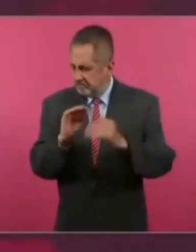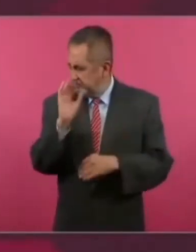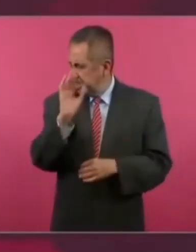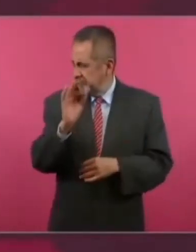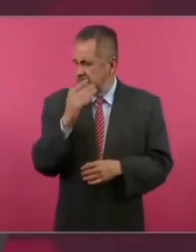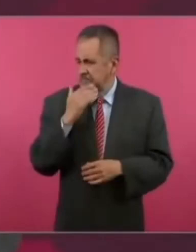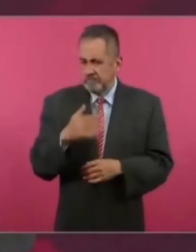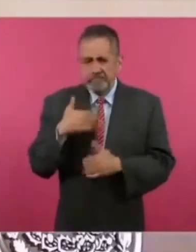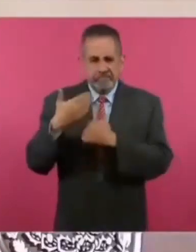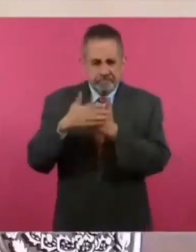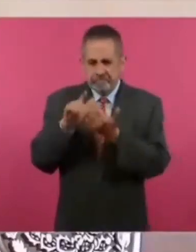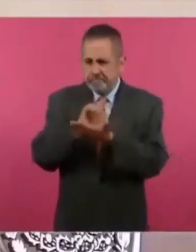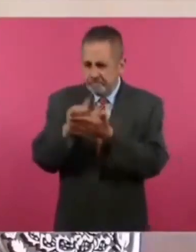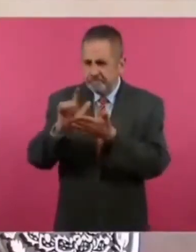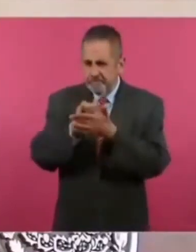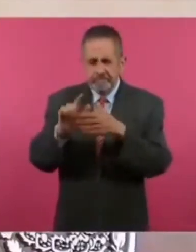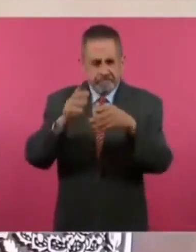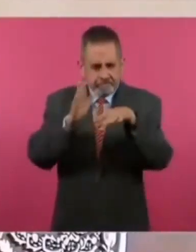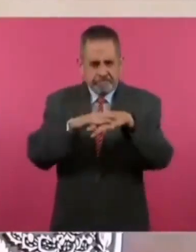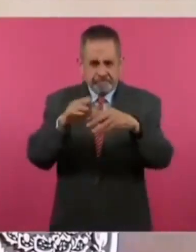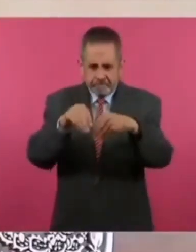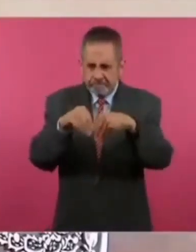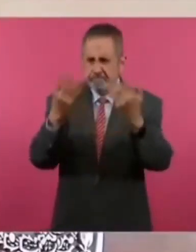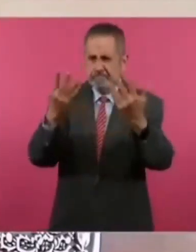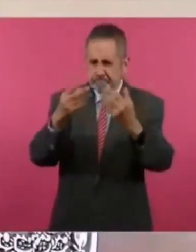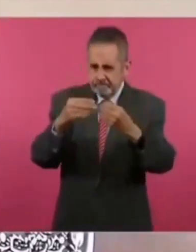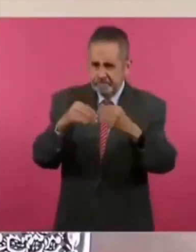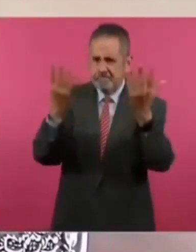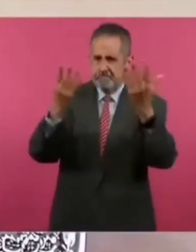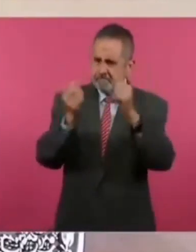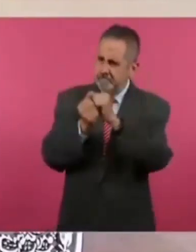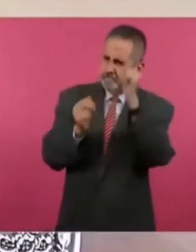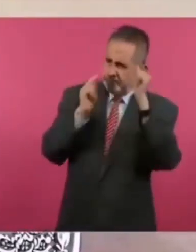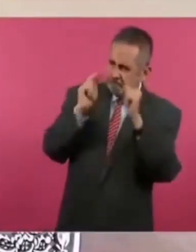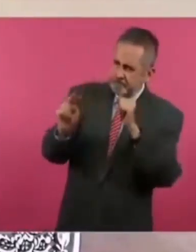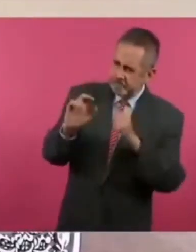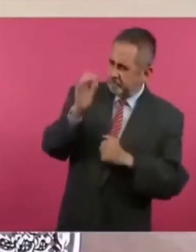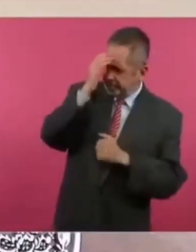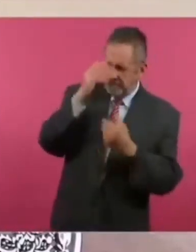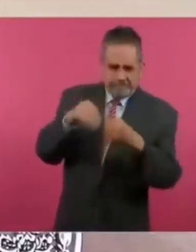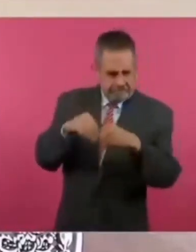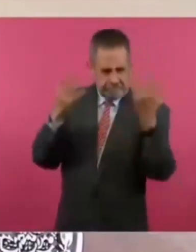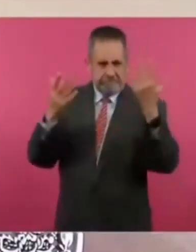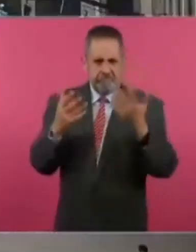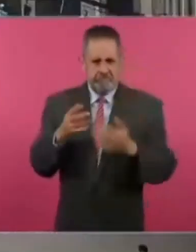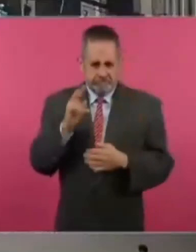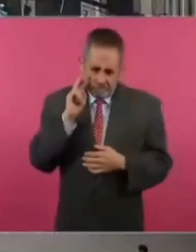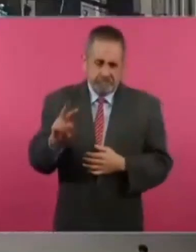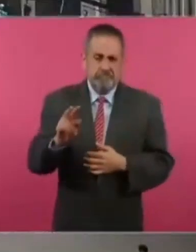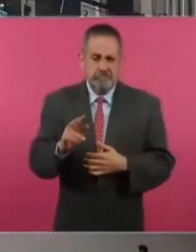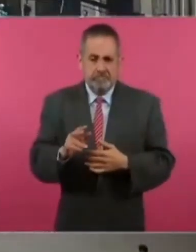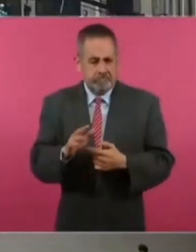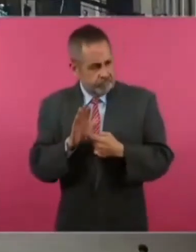para ir purificando la vida pública. Y también